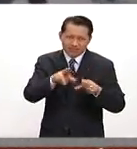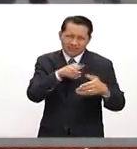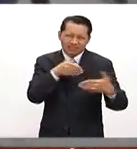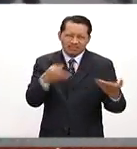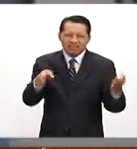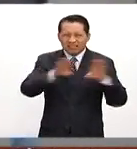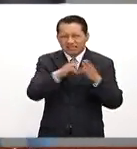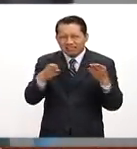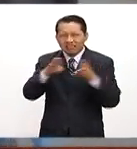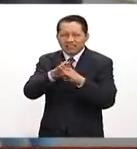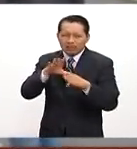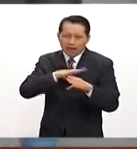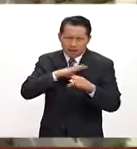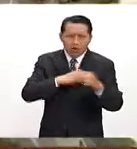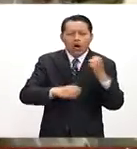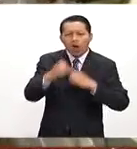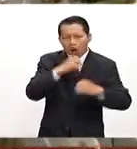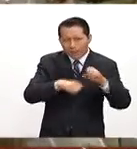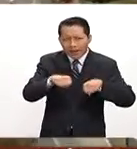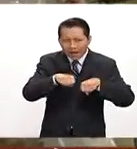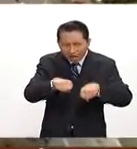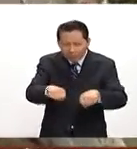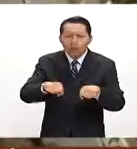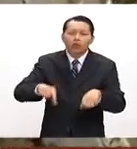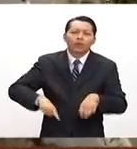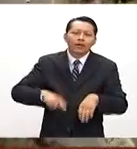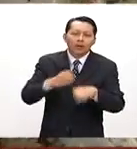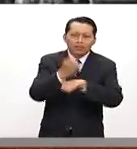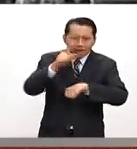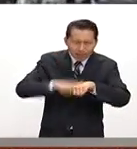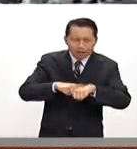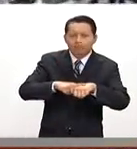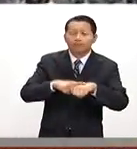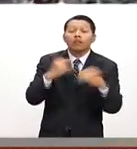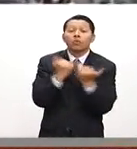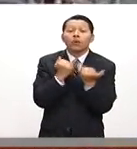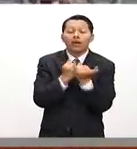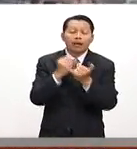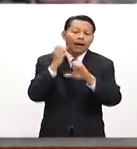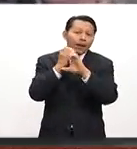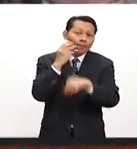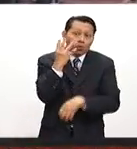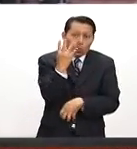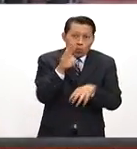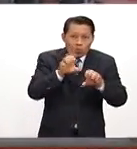plazas comerciales y dependencias del gobierno estatal. Además, retuvieron